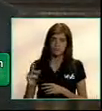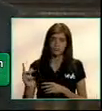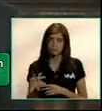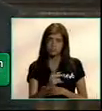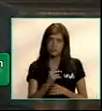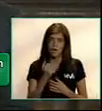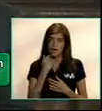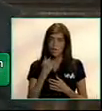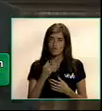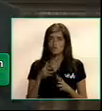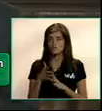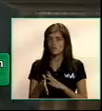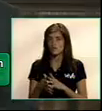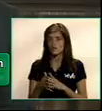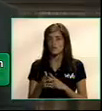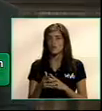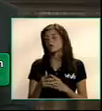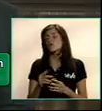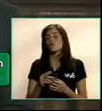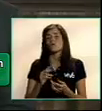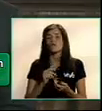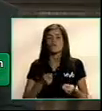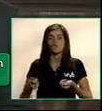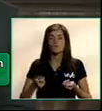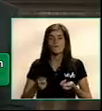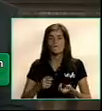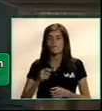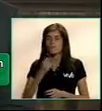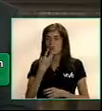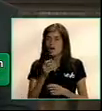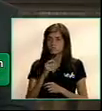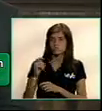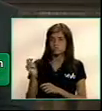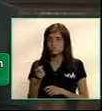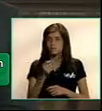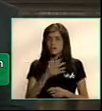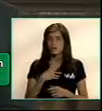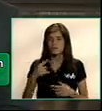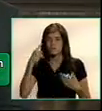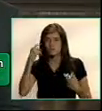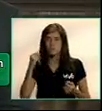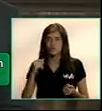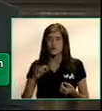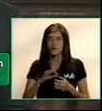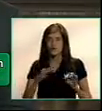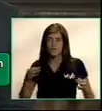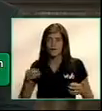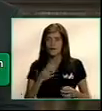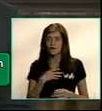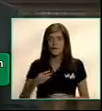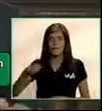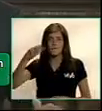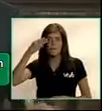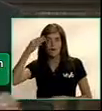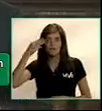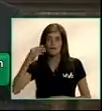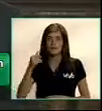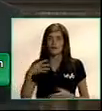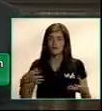muy controlado y buen bateador. Y él quería ser Grandes Ligas, quería jugar para el Magallanes, que es un equipo de béisbol